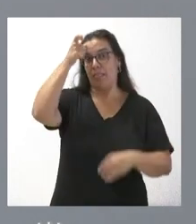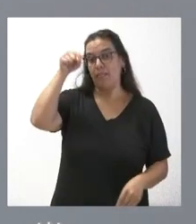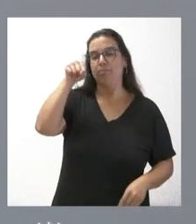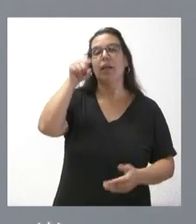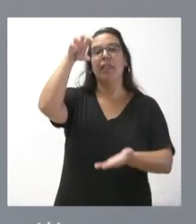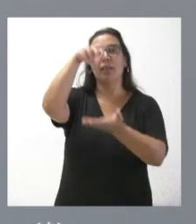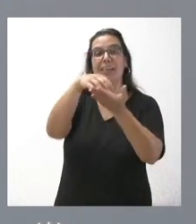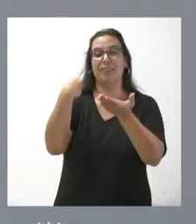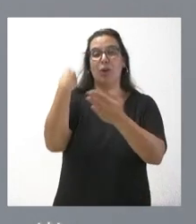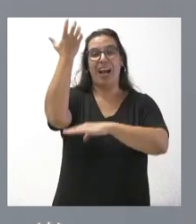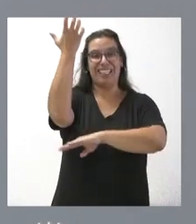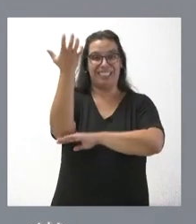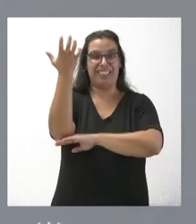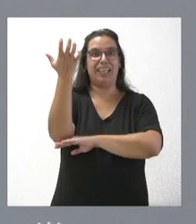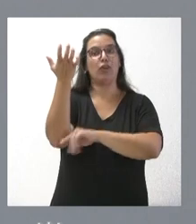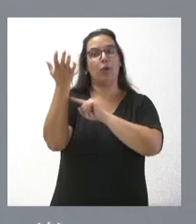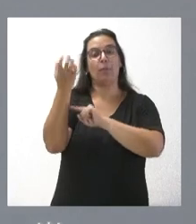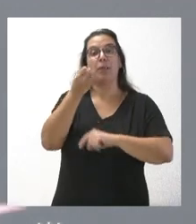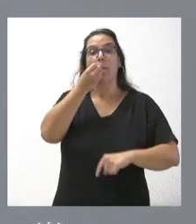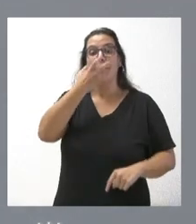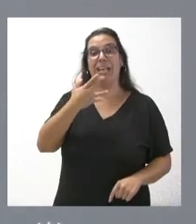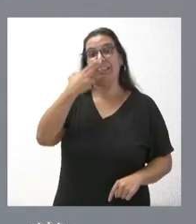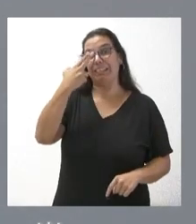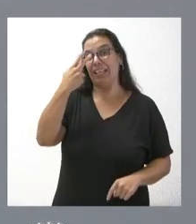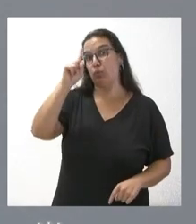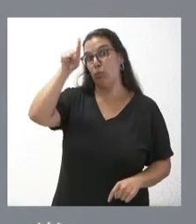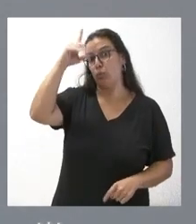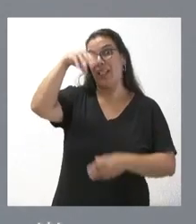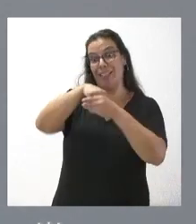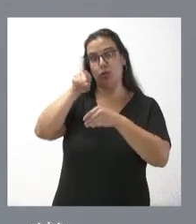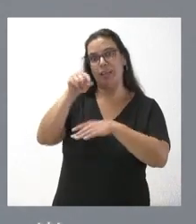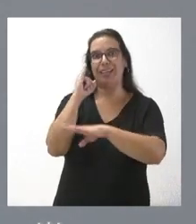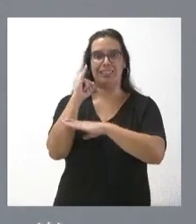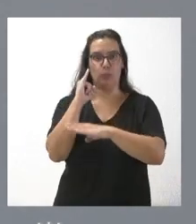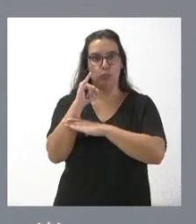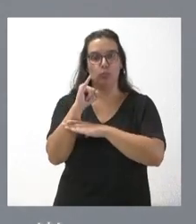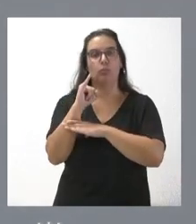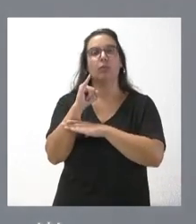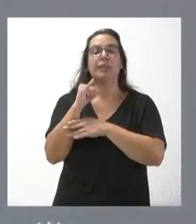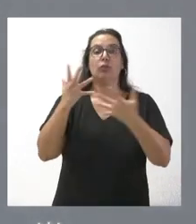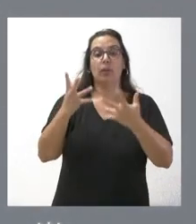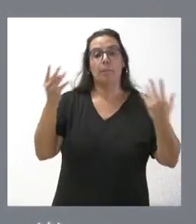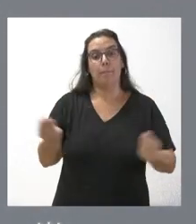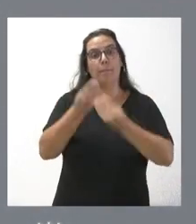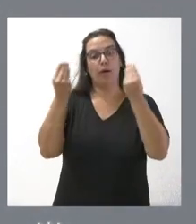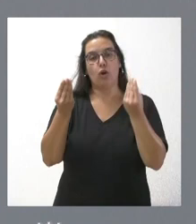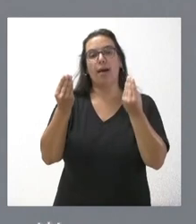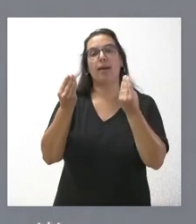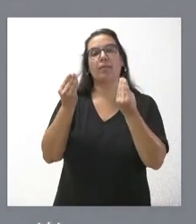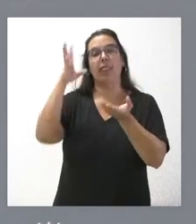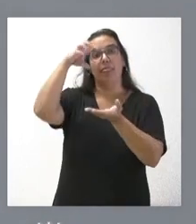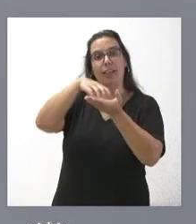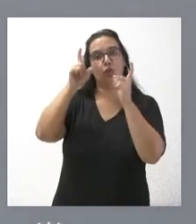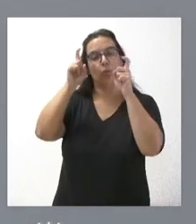un castillo que tiene la calificación de bien de interés cultural y, por tanto, además de mejorar la instalación de este centro educativo, se